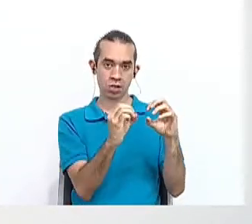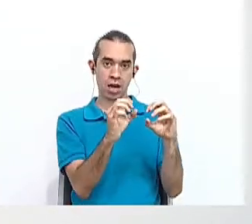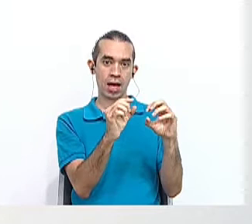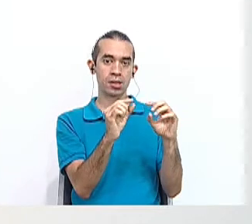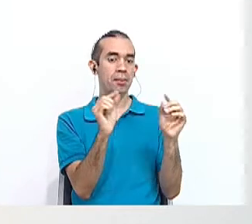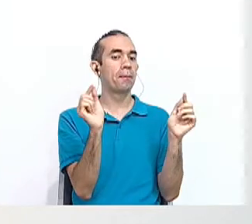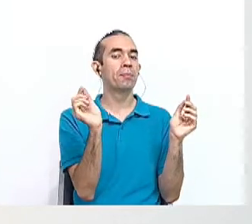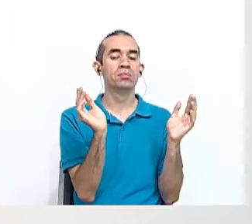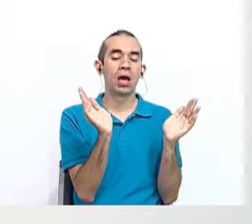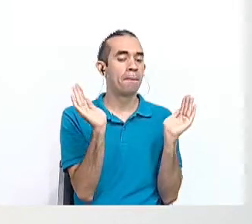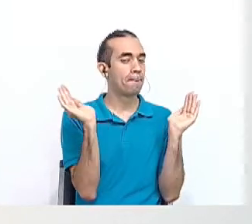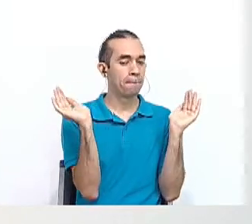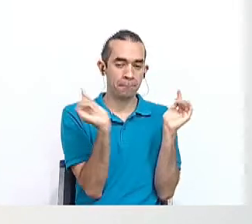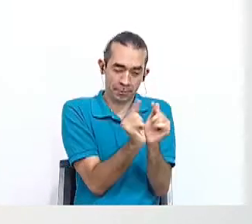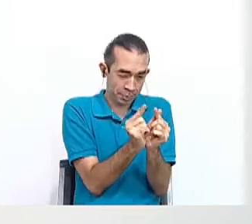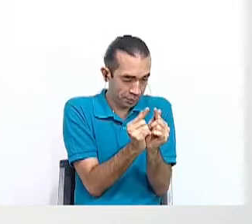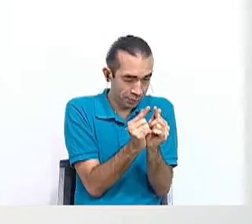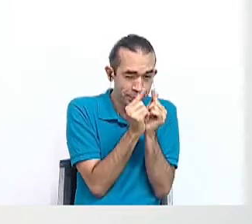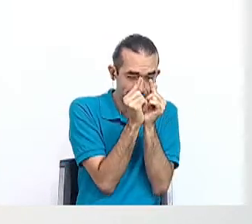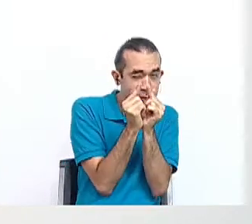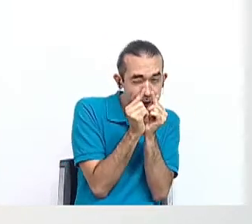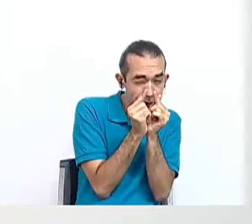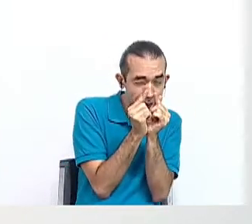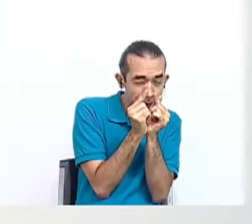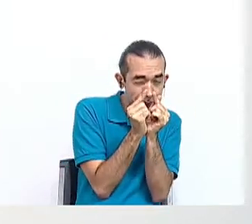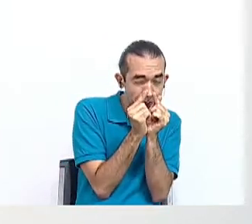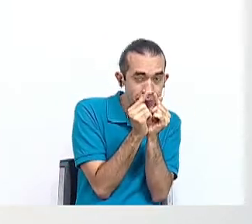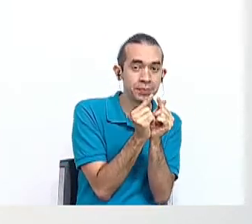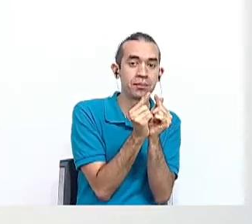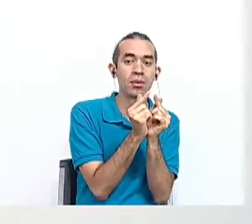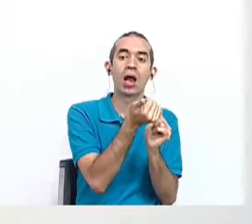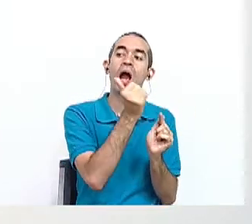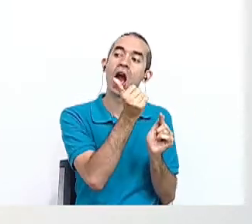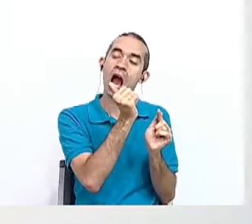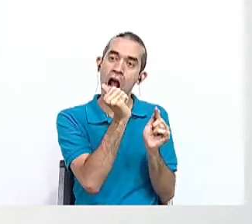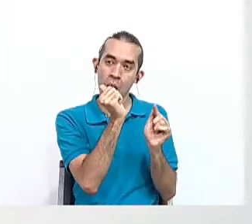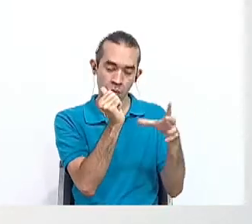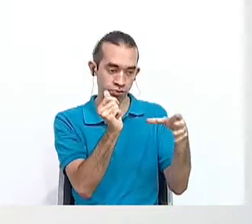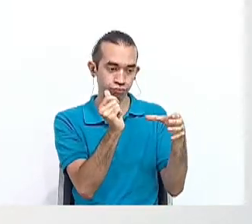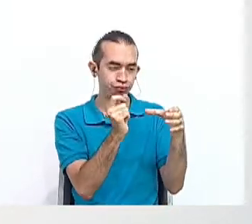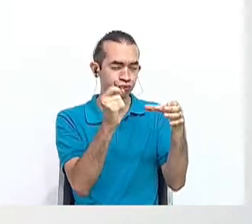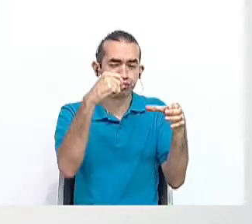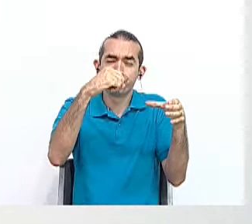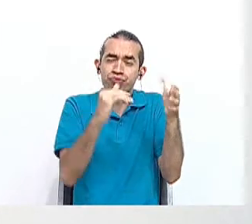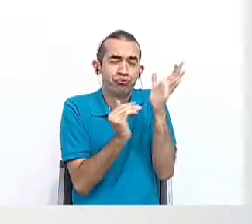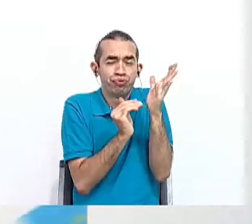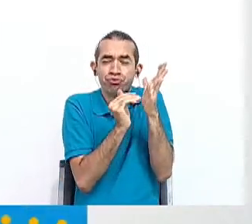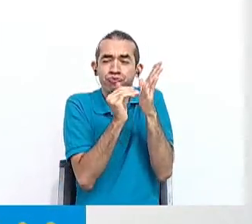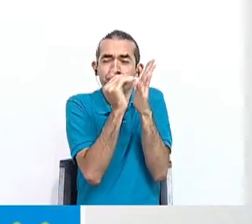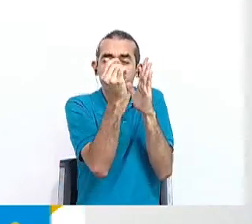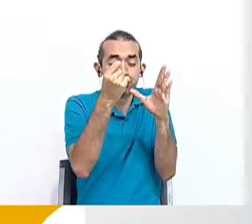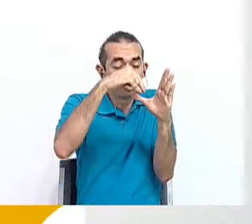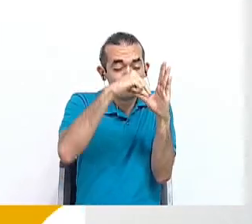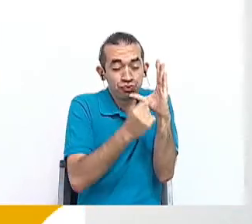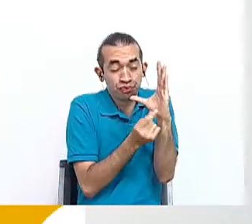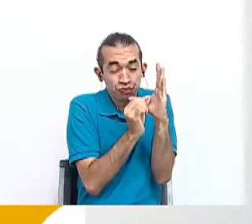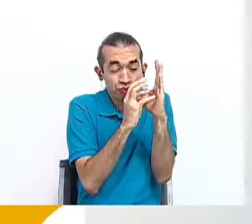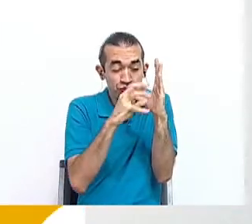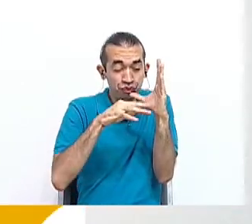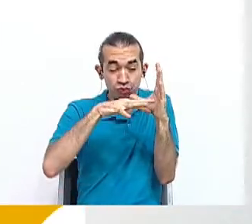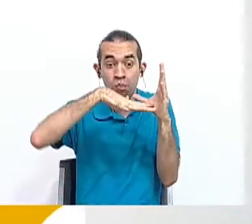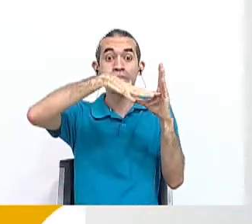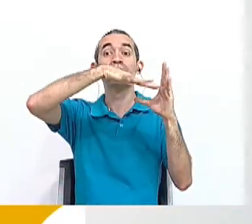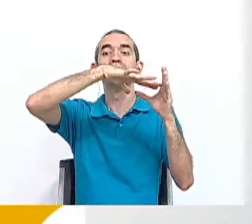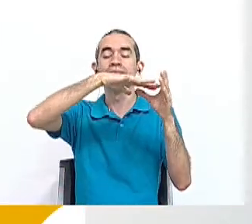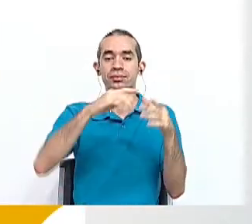partícula más pequeña que puede existir como compuesto, y un vaso de agua está formado por millones de ellas. En el caso